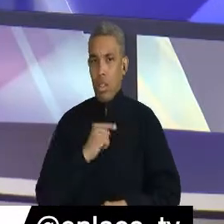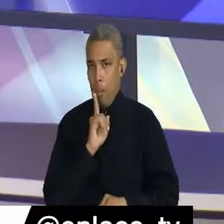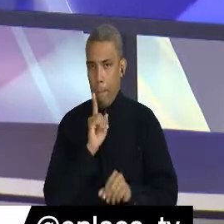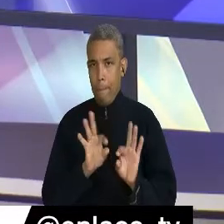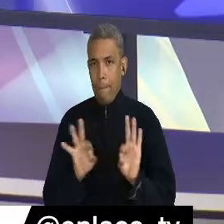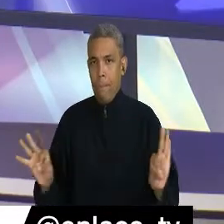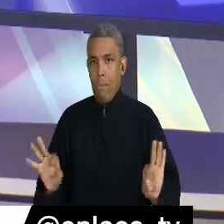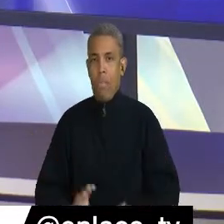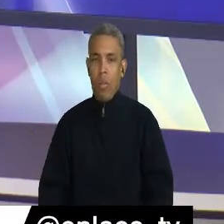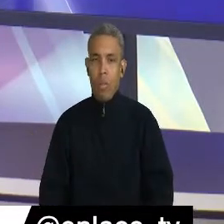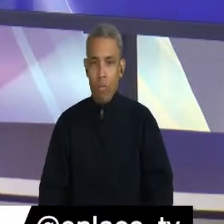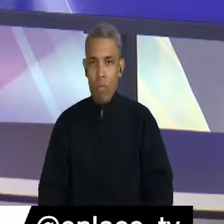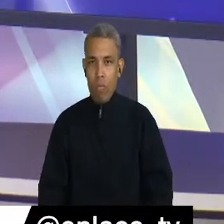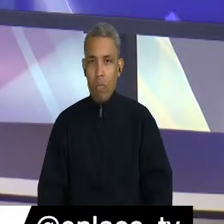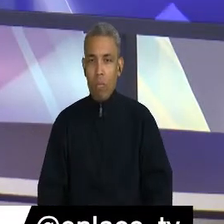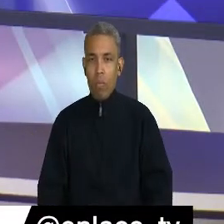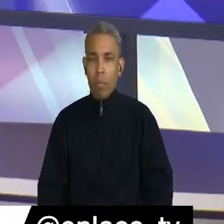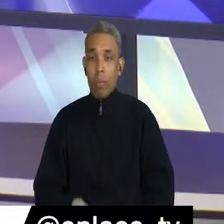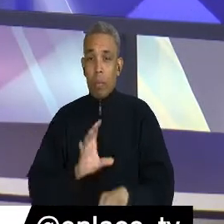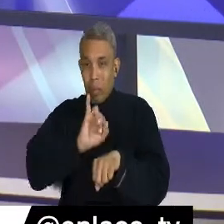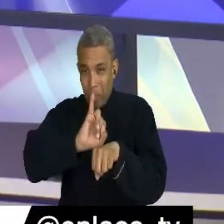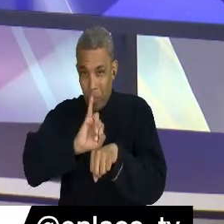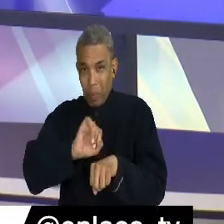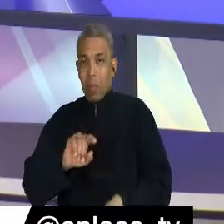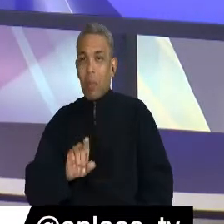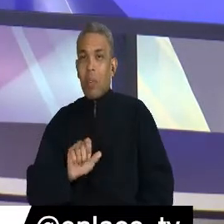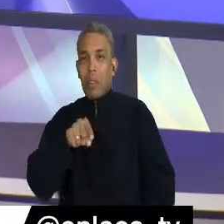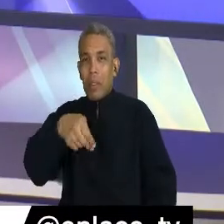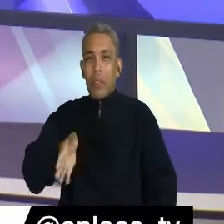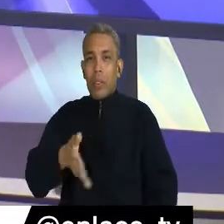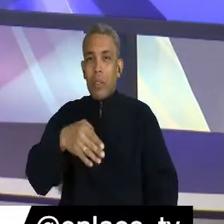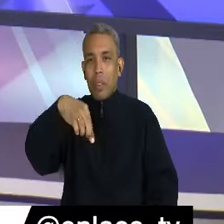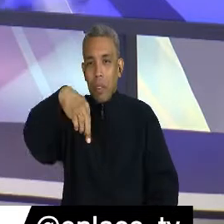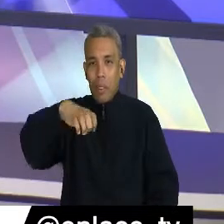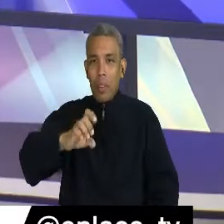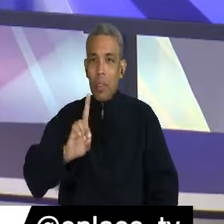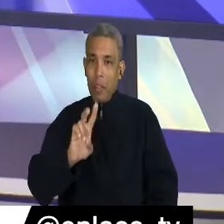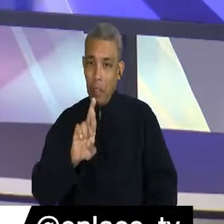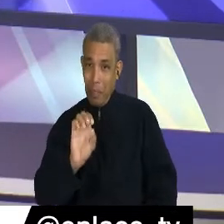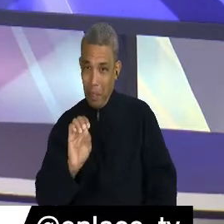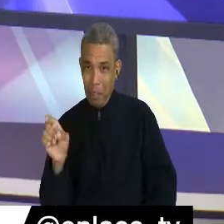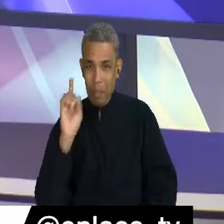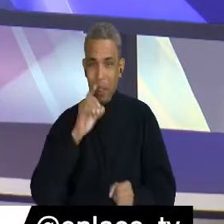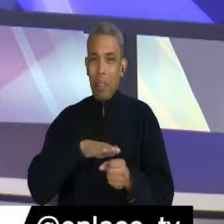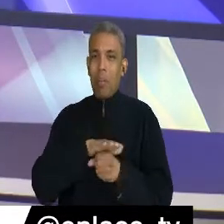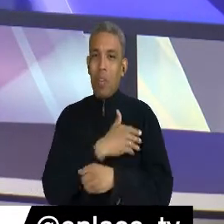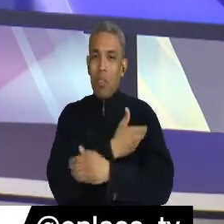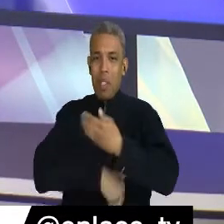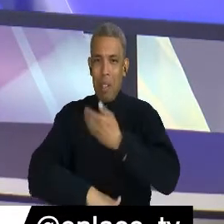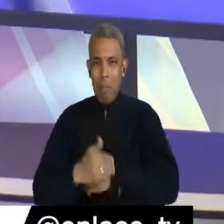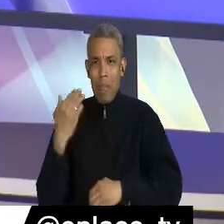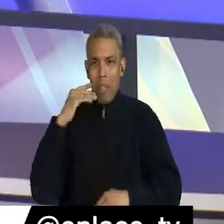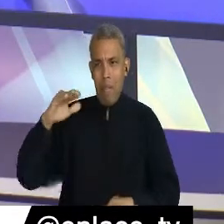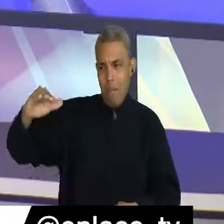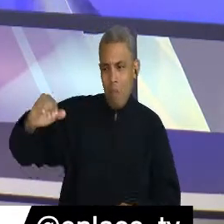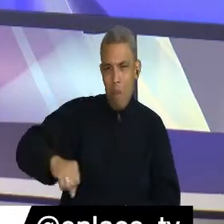Y un equipo de sonido que pertenece a la iglesia San Pedro Claver del barrio El Campín fue recuperado luego de que delincuentes entraran al templo y se lo